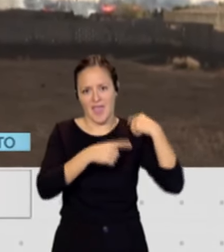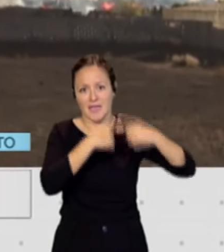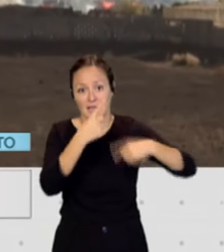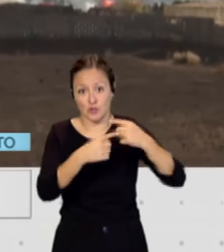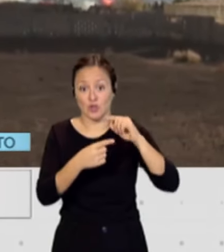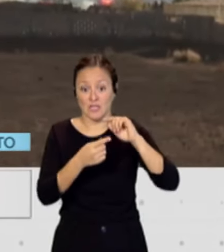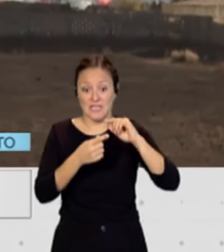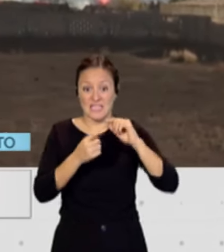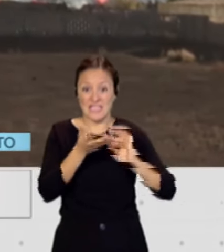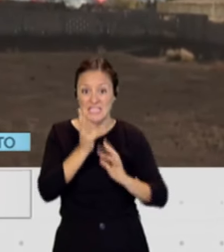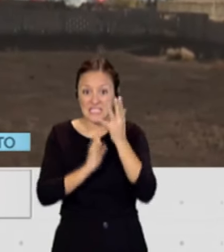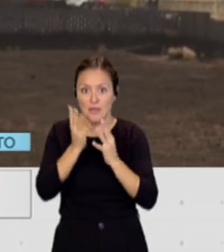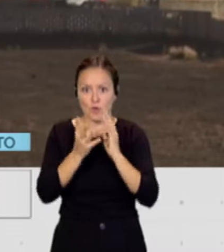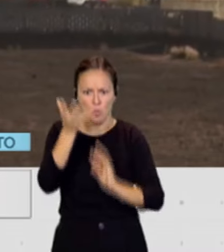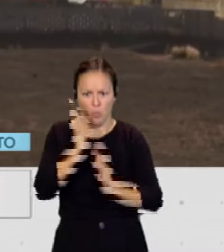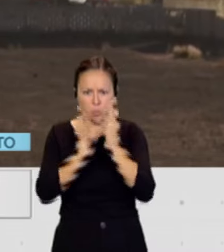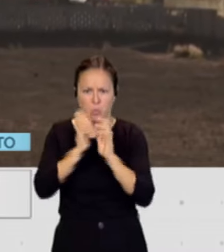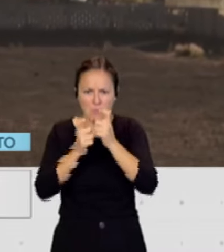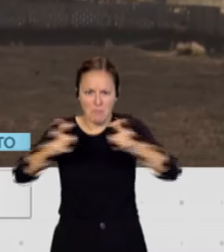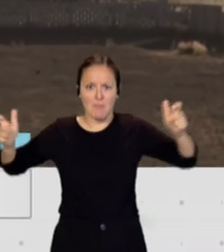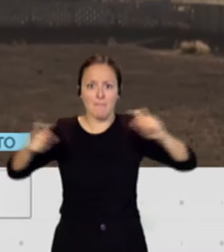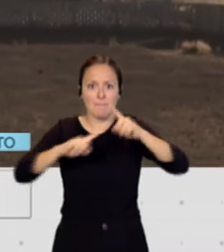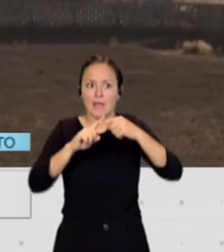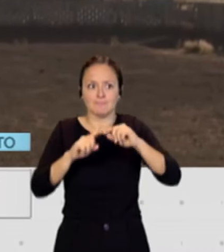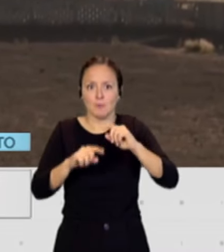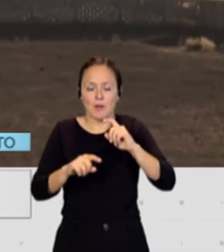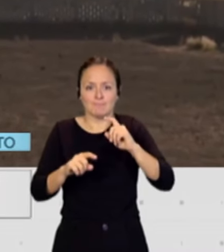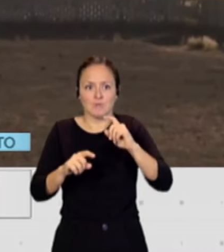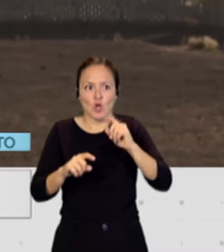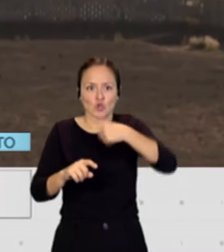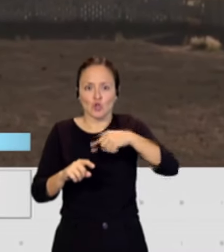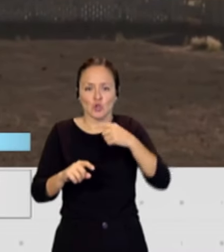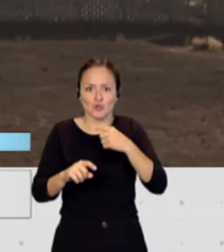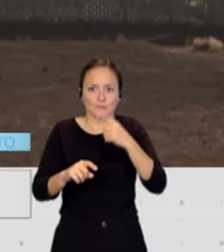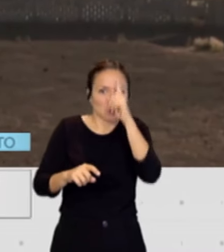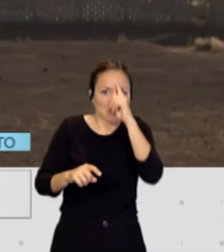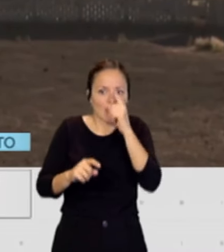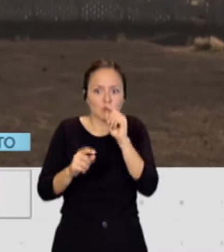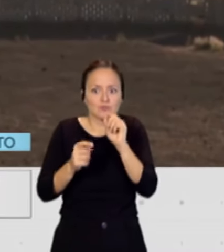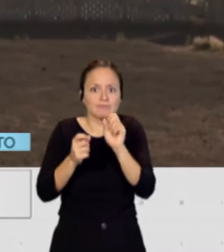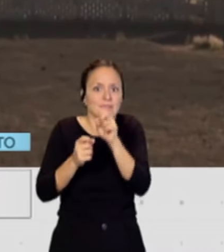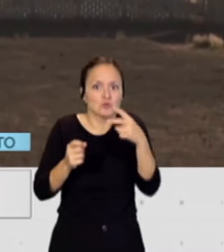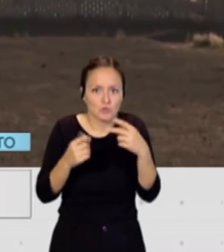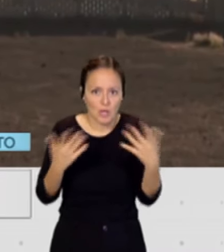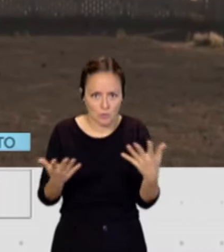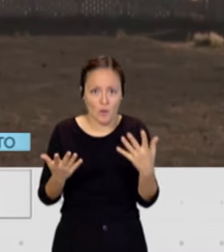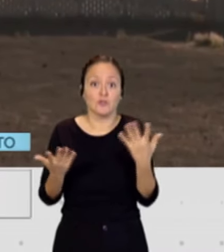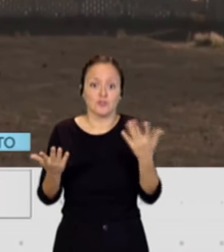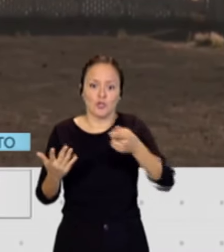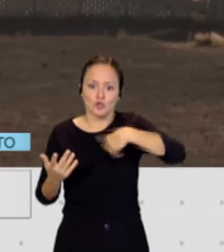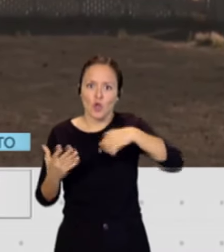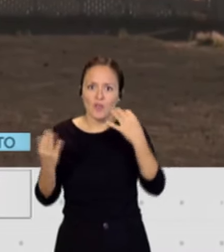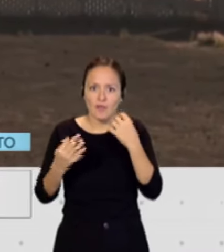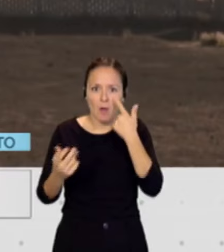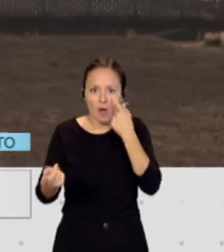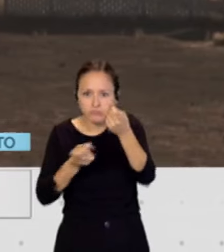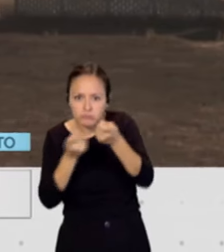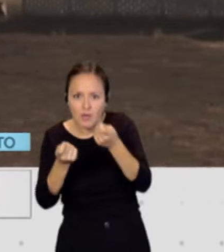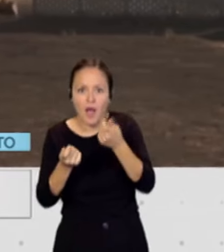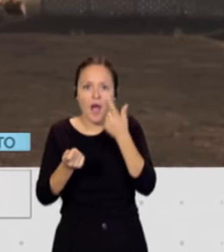virulentos que crecen más rápido y que además son más imprevisibles con lo cual tenemos que estar muy atentos a todo lo que es la dinámica de de